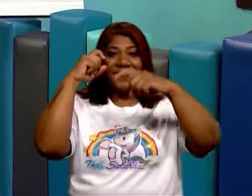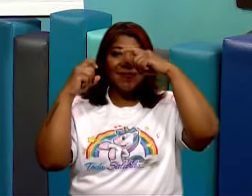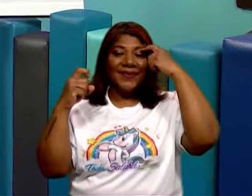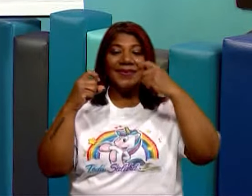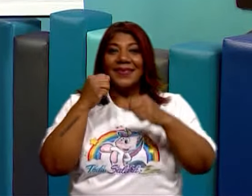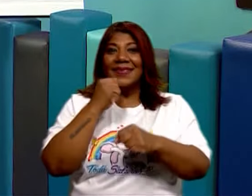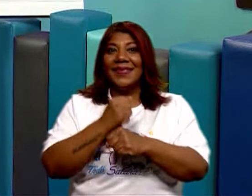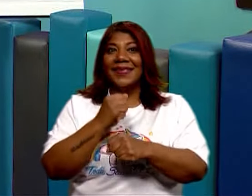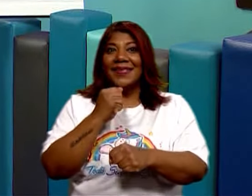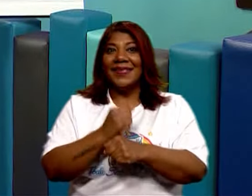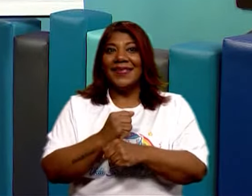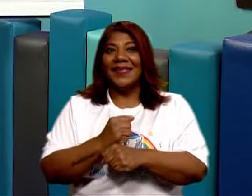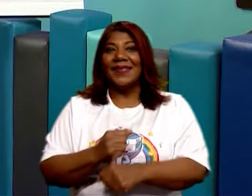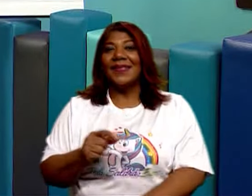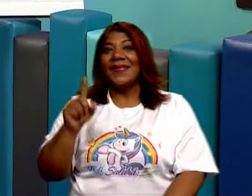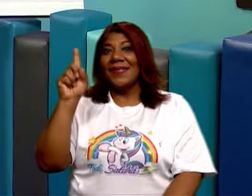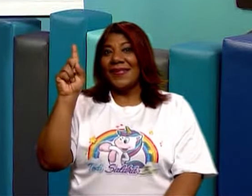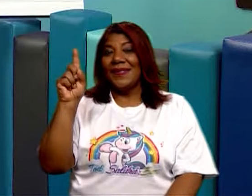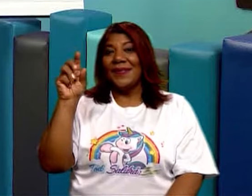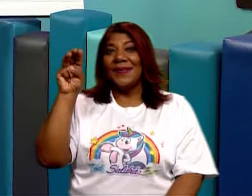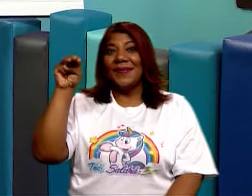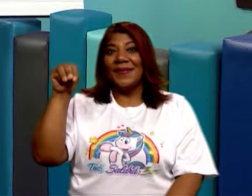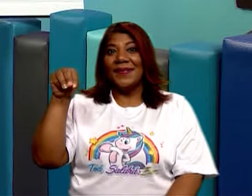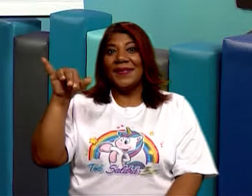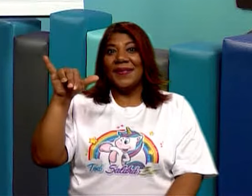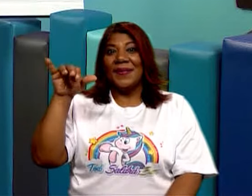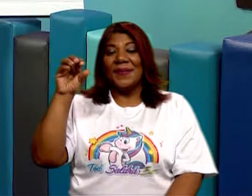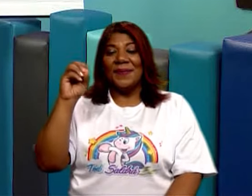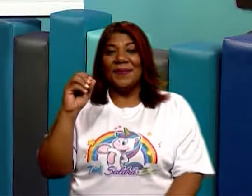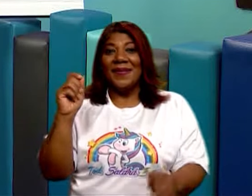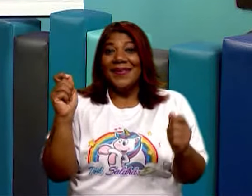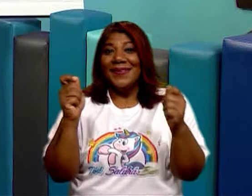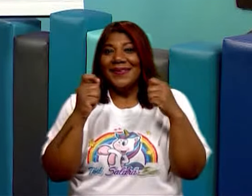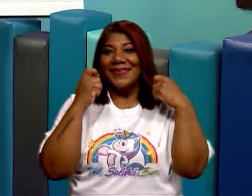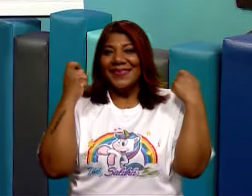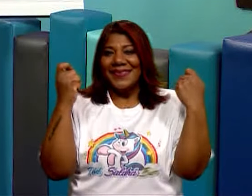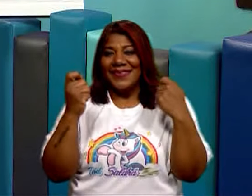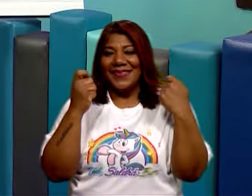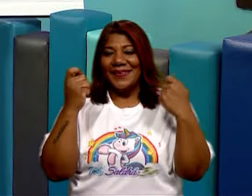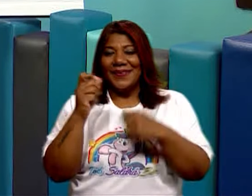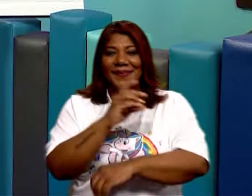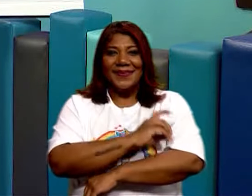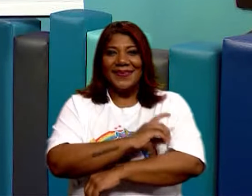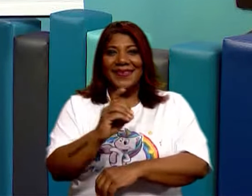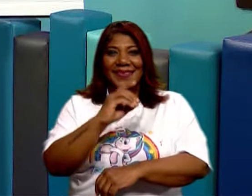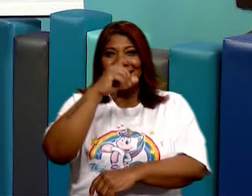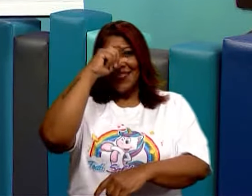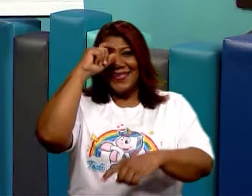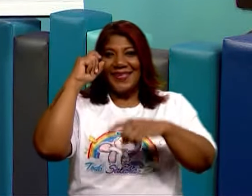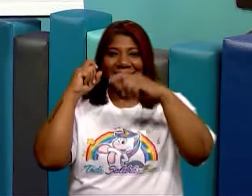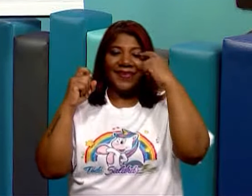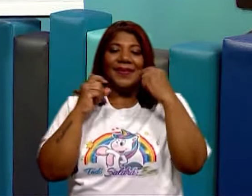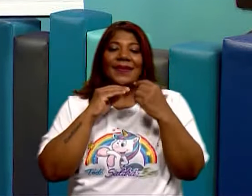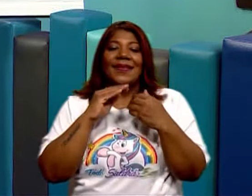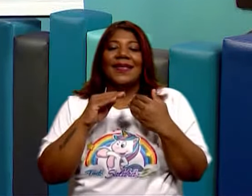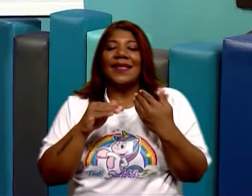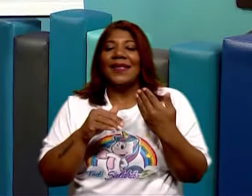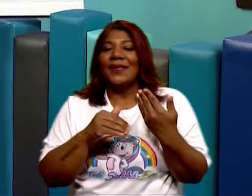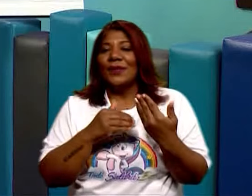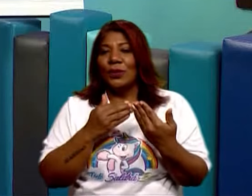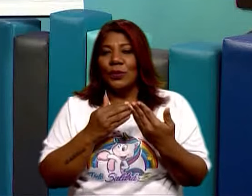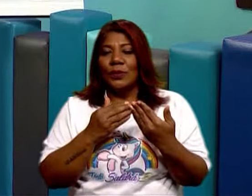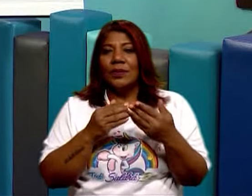mes de mayo. El 1 de mayo celebramos el Día del Trabajador. A todos esos